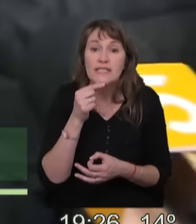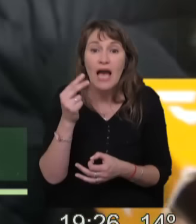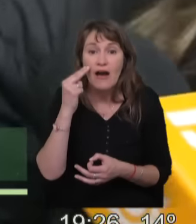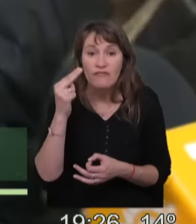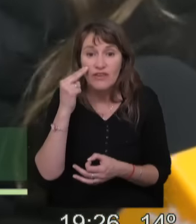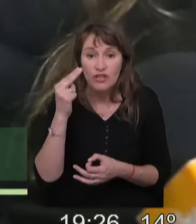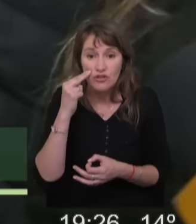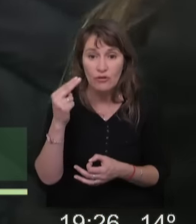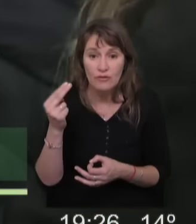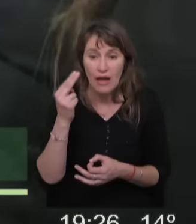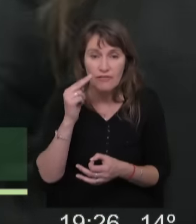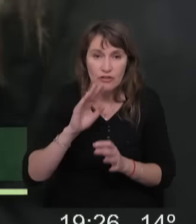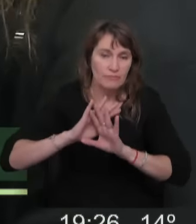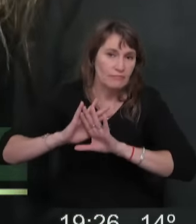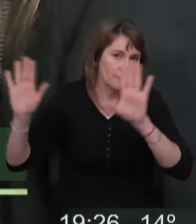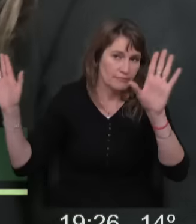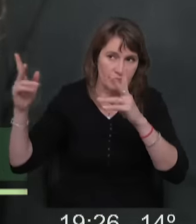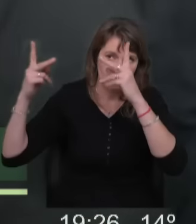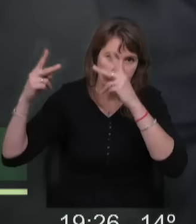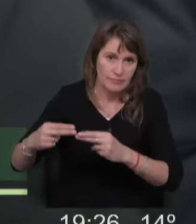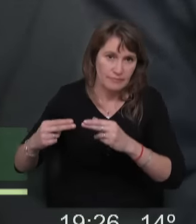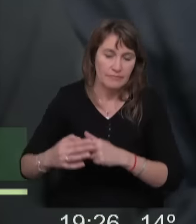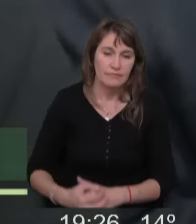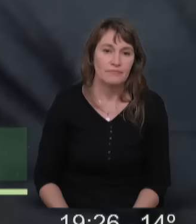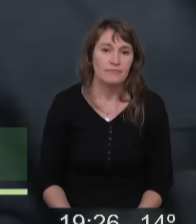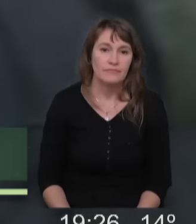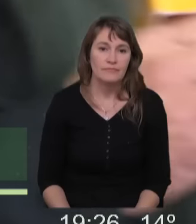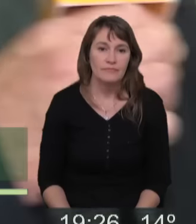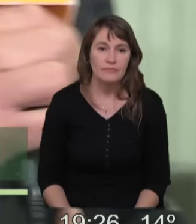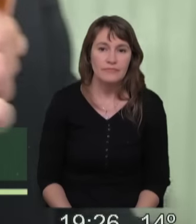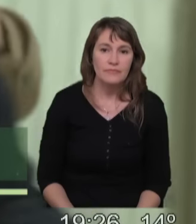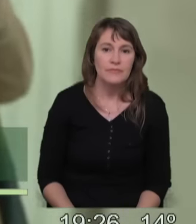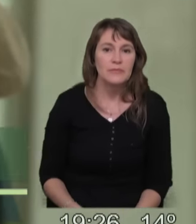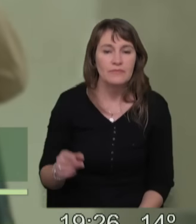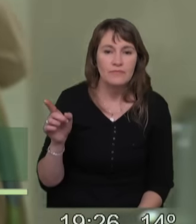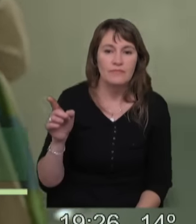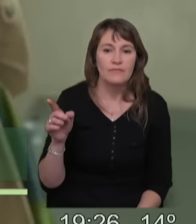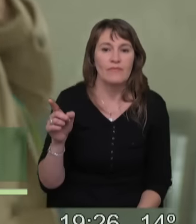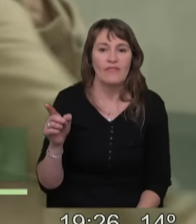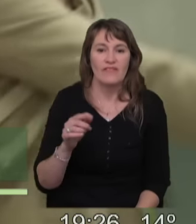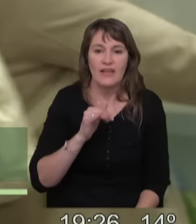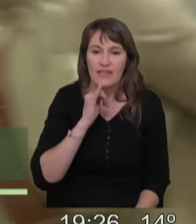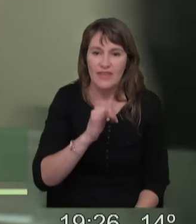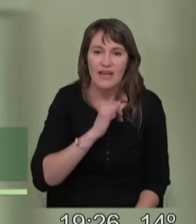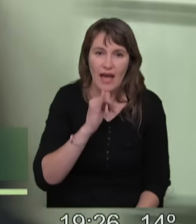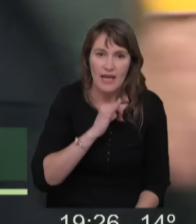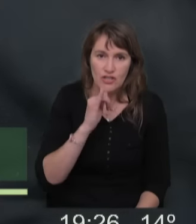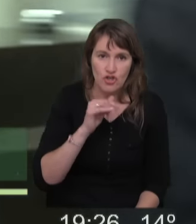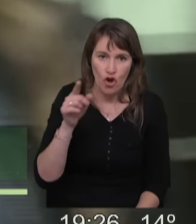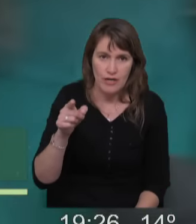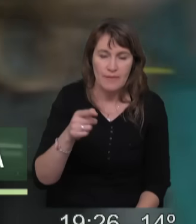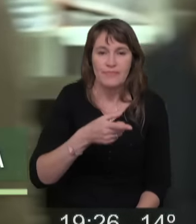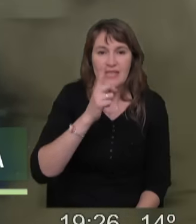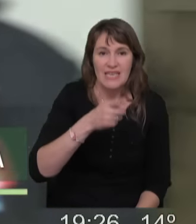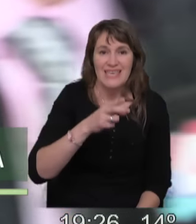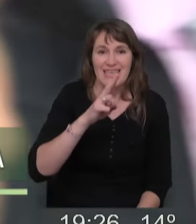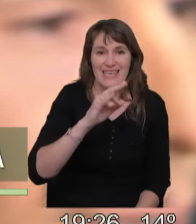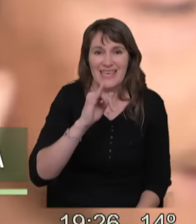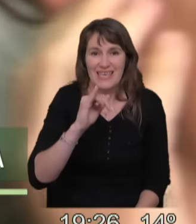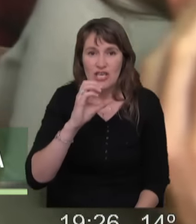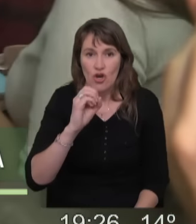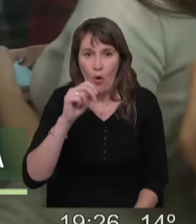no. Bueno, compañeros, por allí las declaraciones de Alicia Ione, que se está retirando en estos